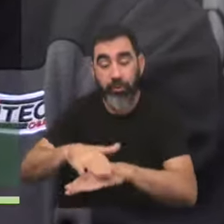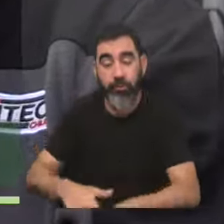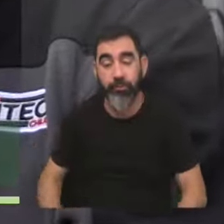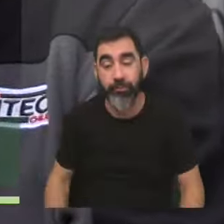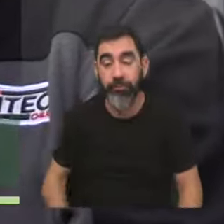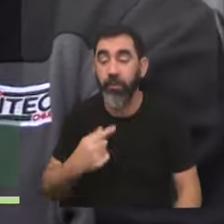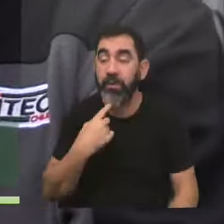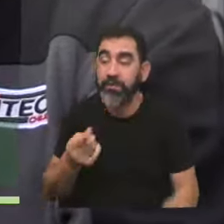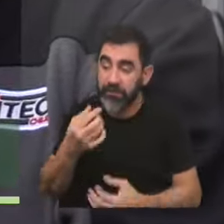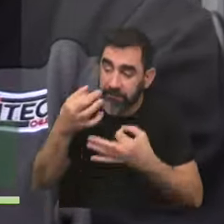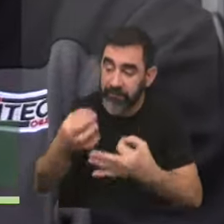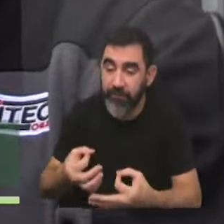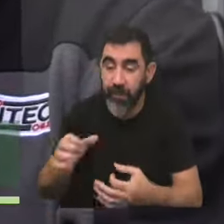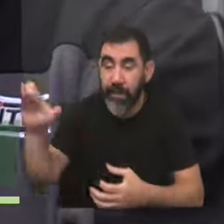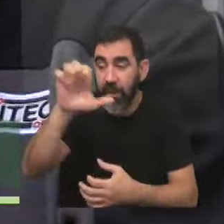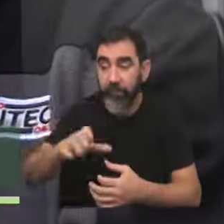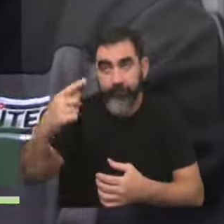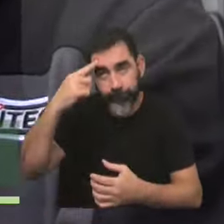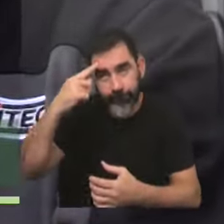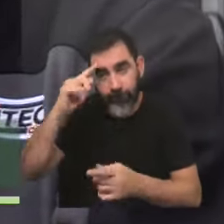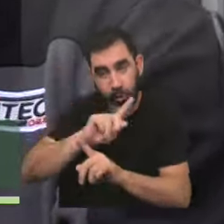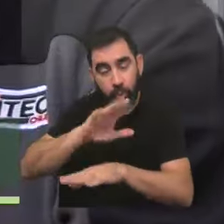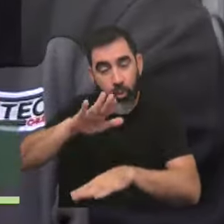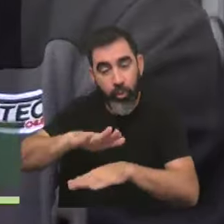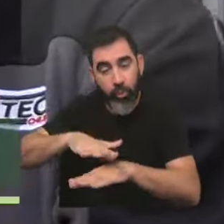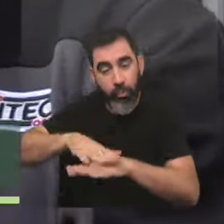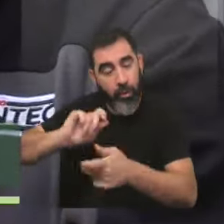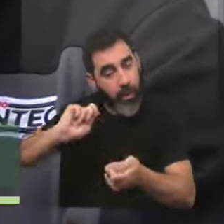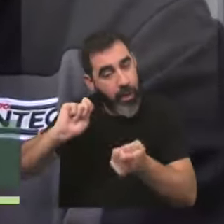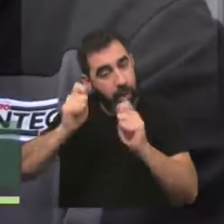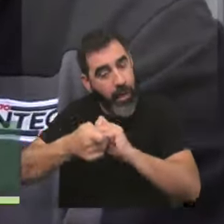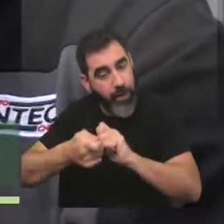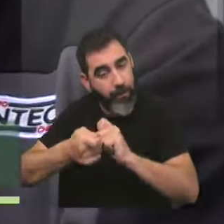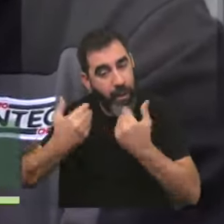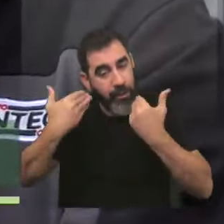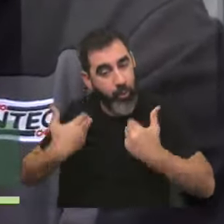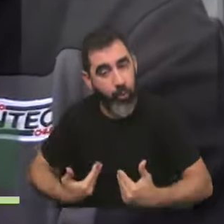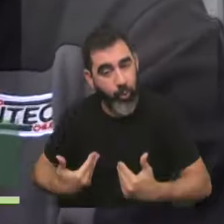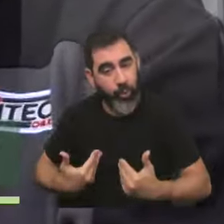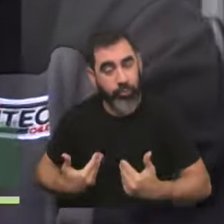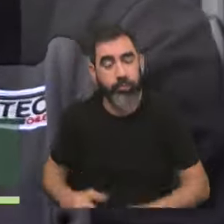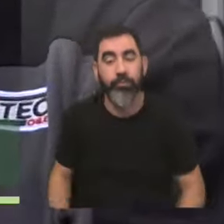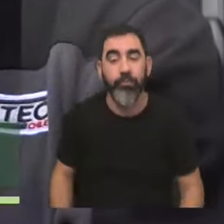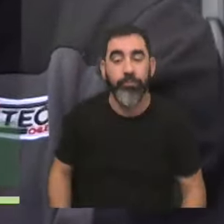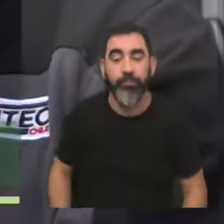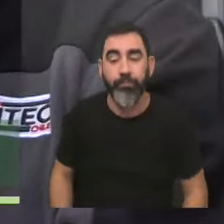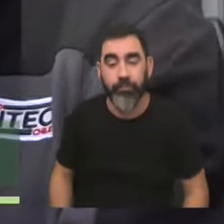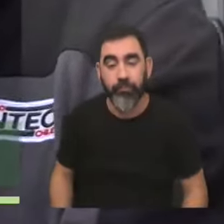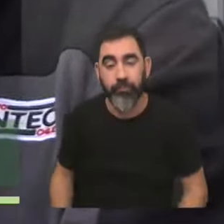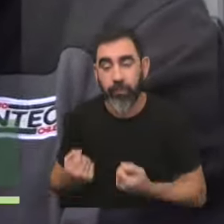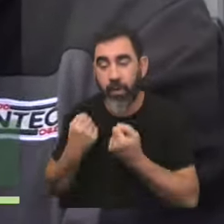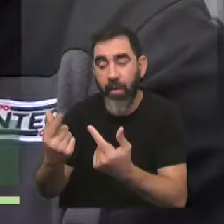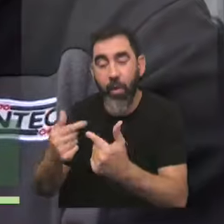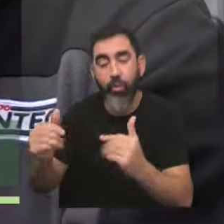ayudaría a que los empresarios estos irresponsables bueno pongan un poco más de compromiso en dar los elementos